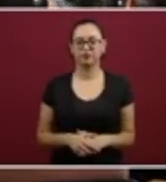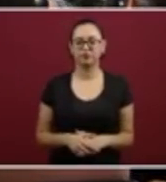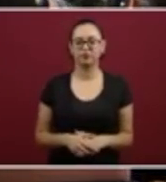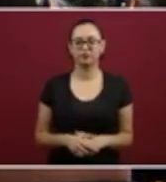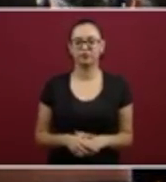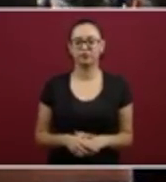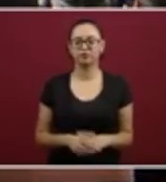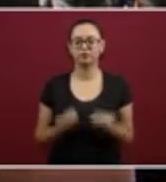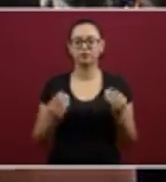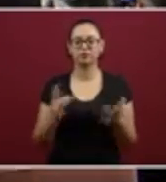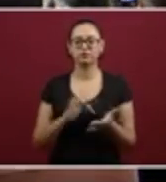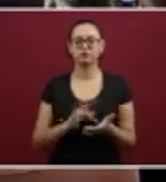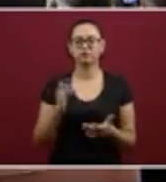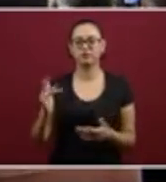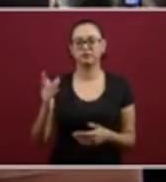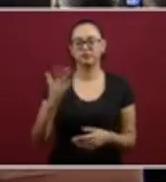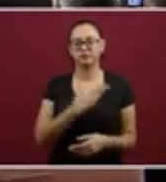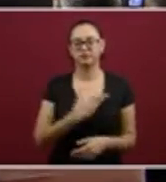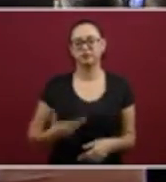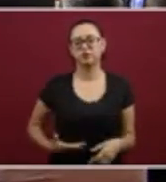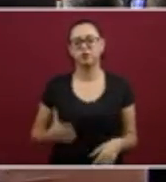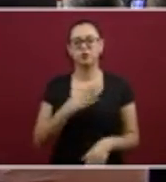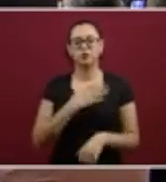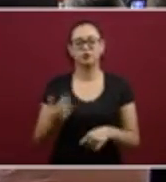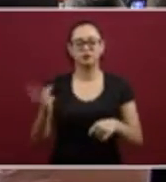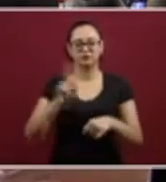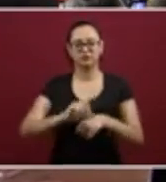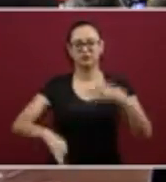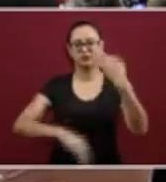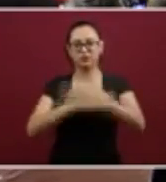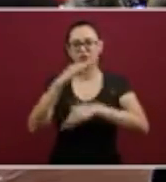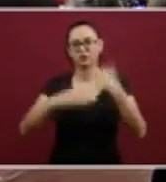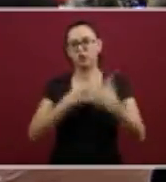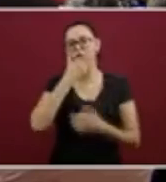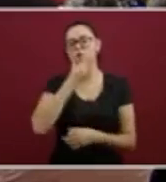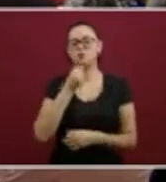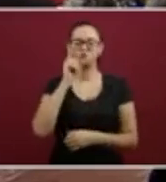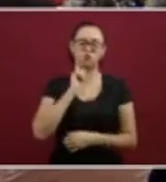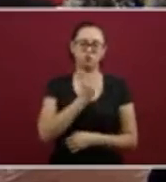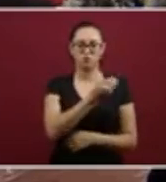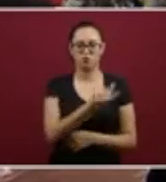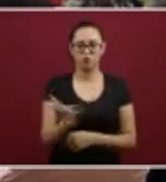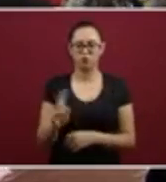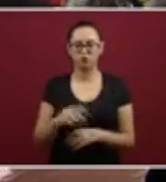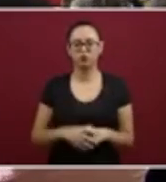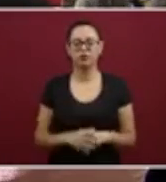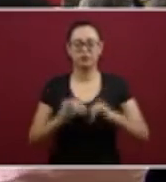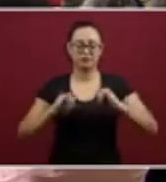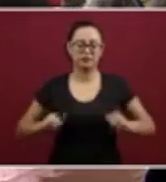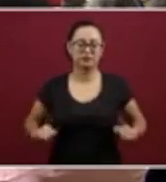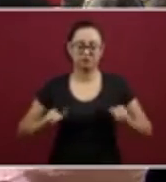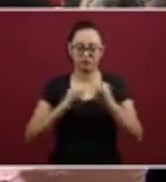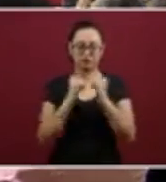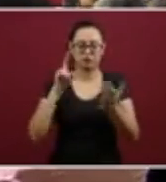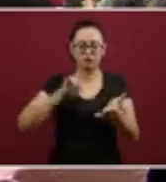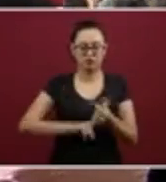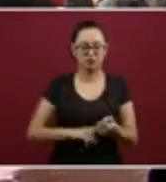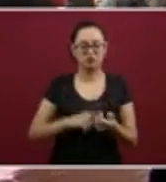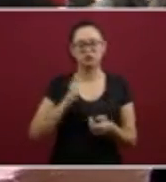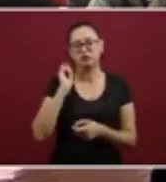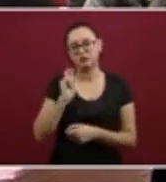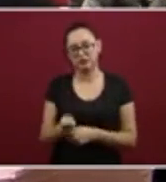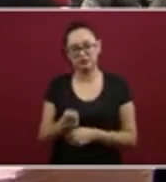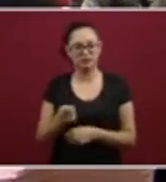Muchas gracias, señor presidente. Buenos días a todas y a todos. Ya como parte de la operación del Instituto para devolverle al pueblo lo